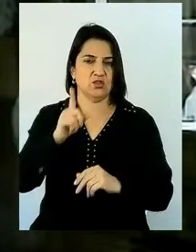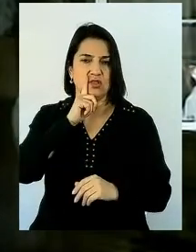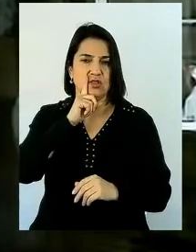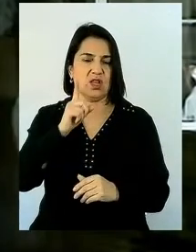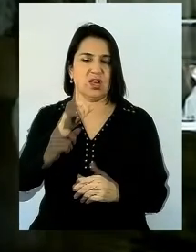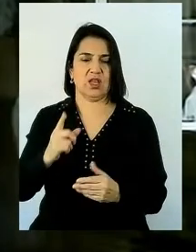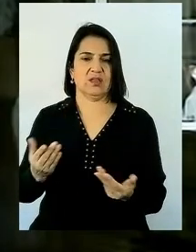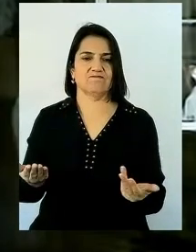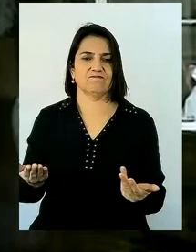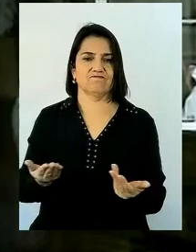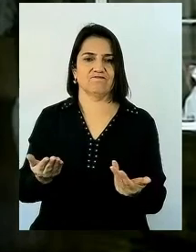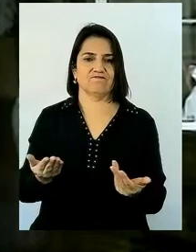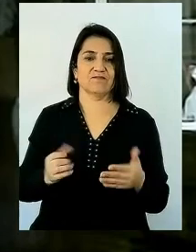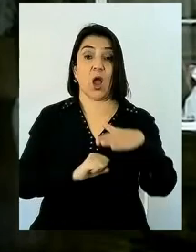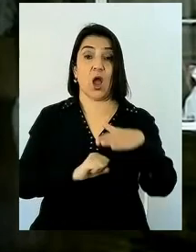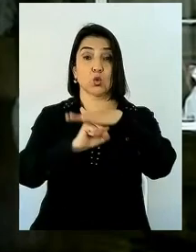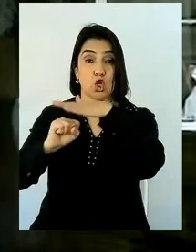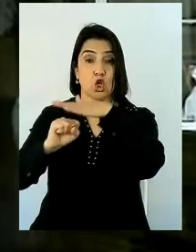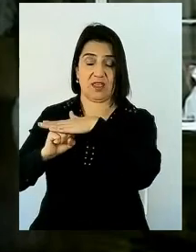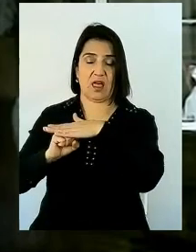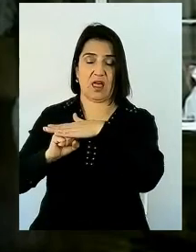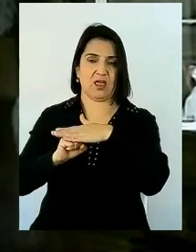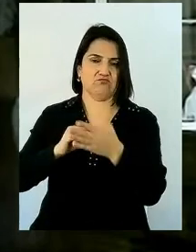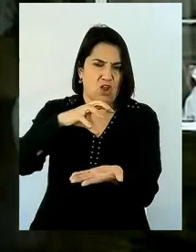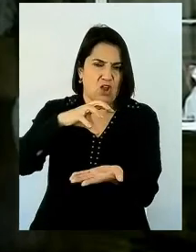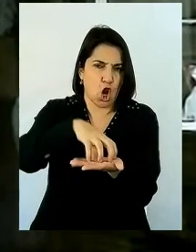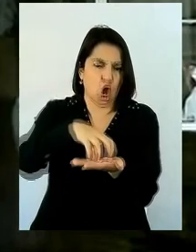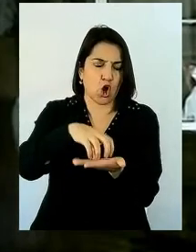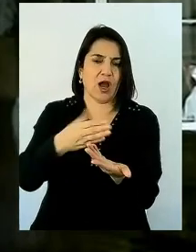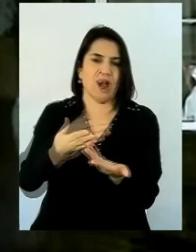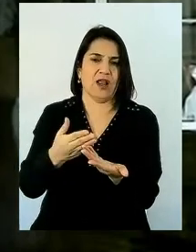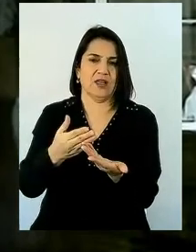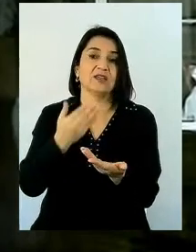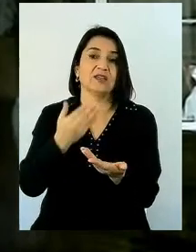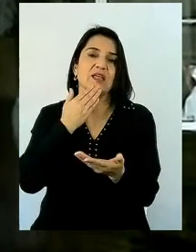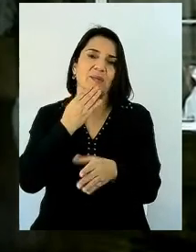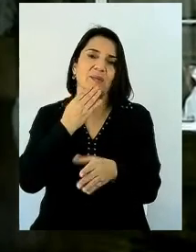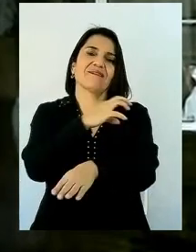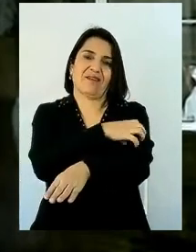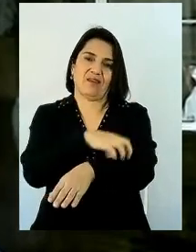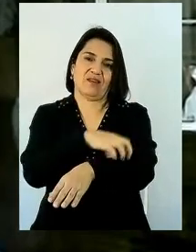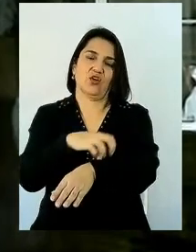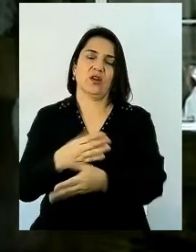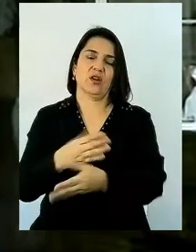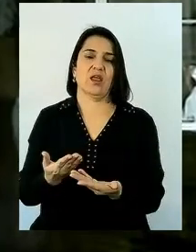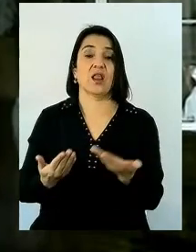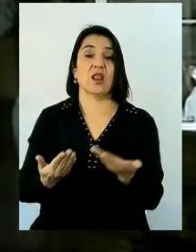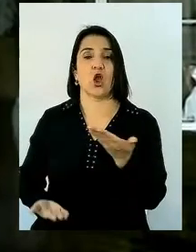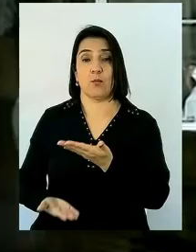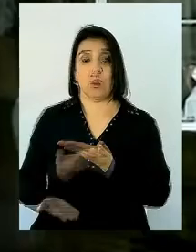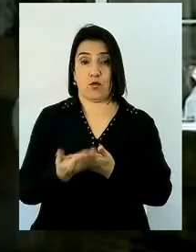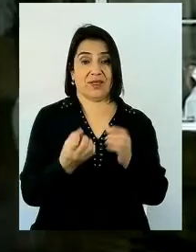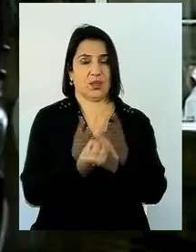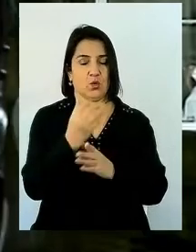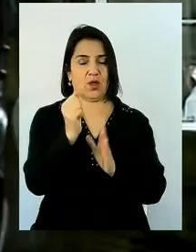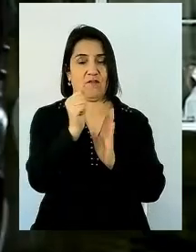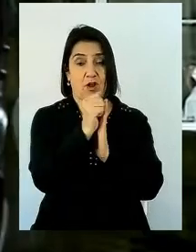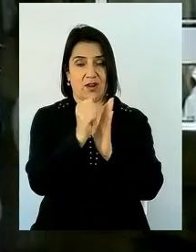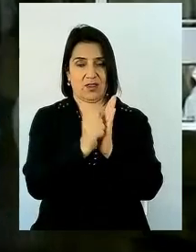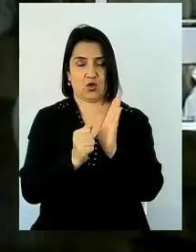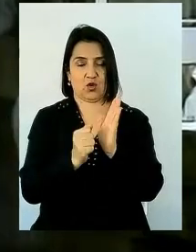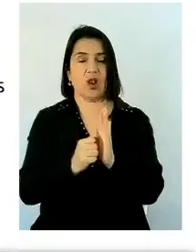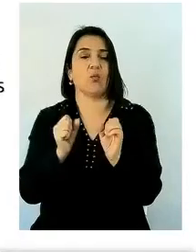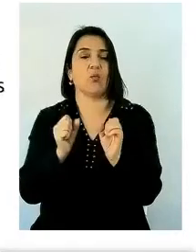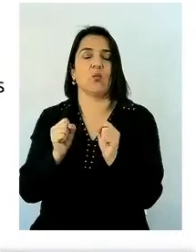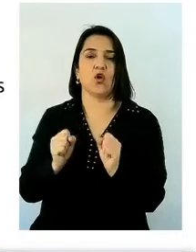autoridades locales y regionales. Entonces, la propuesta del nuevo articulado es poder establecer